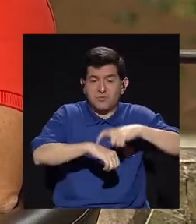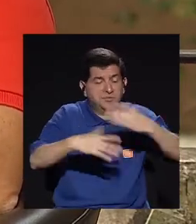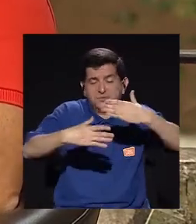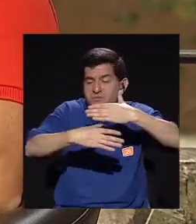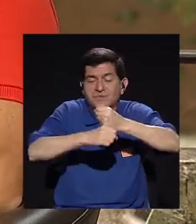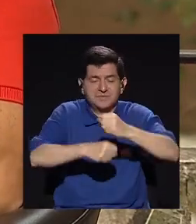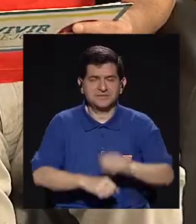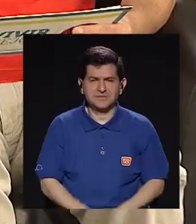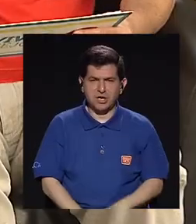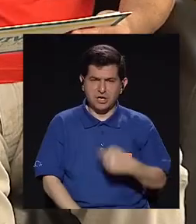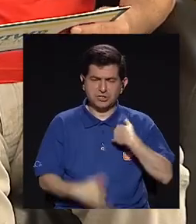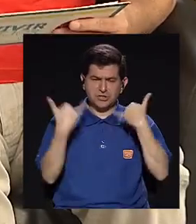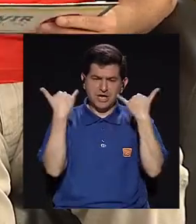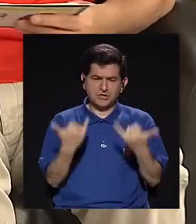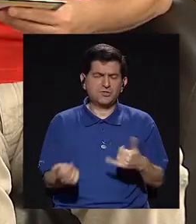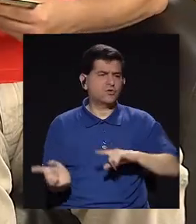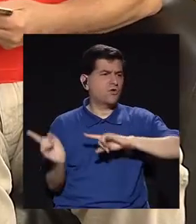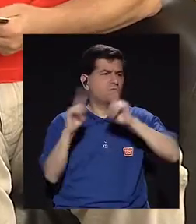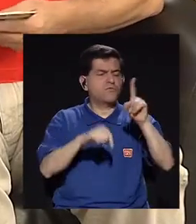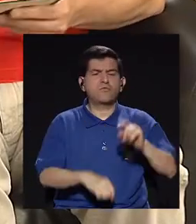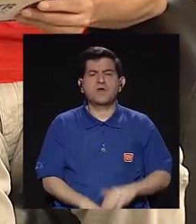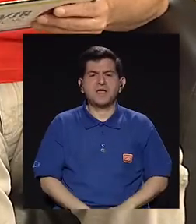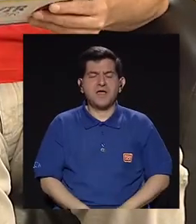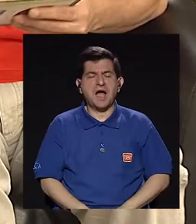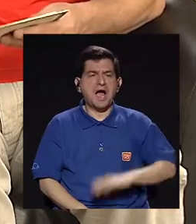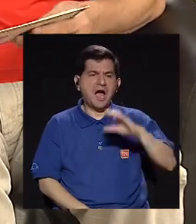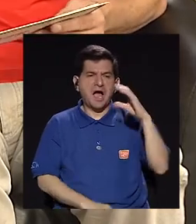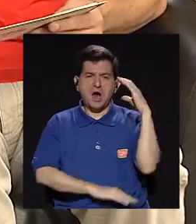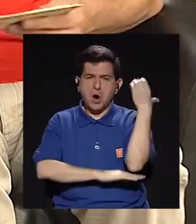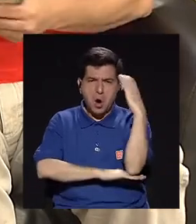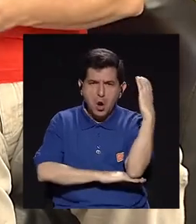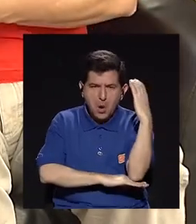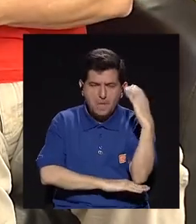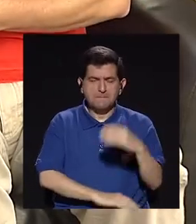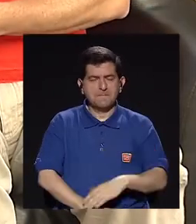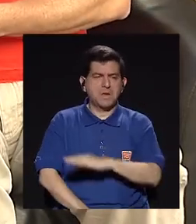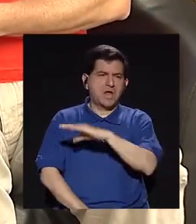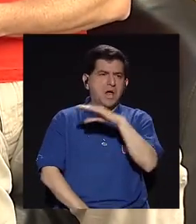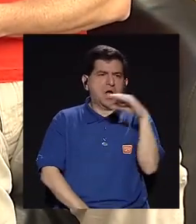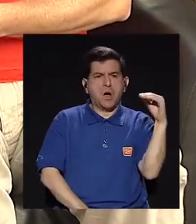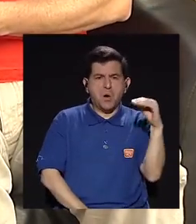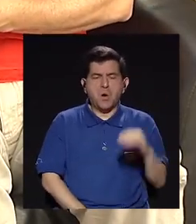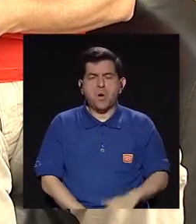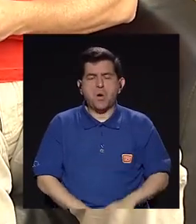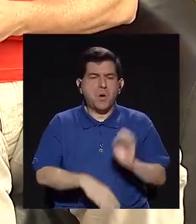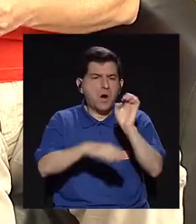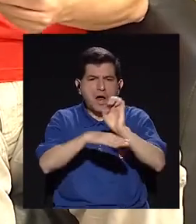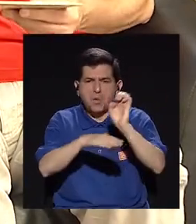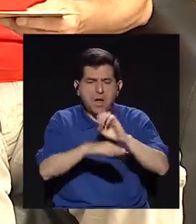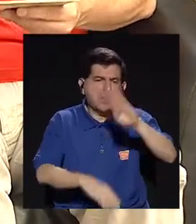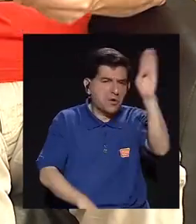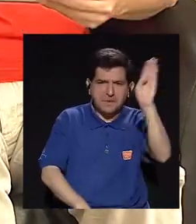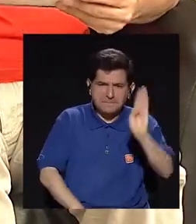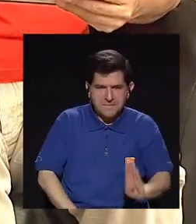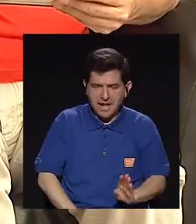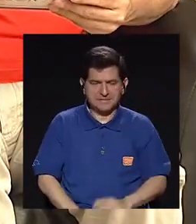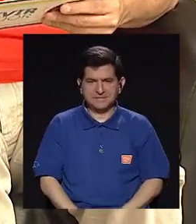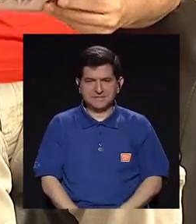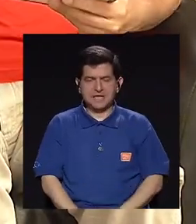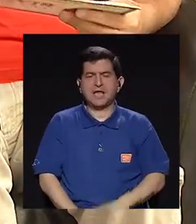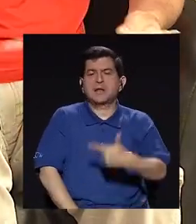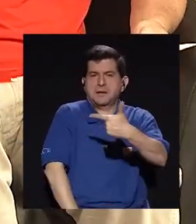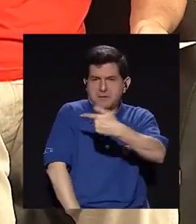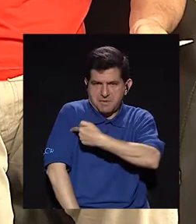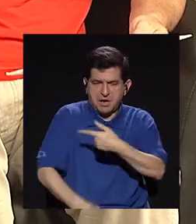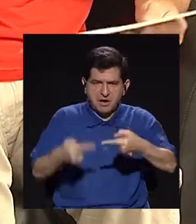hemos hecho, y es si ya yo viajé al sur, por ejemplo, Colombia, o a Brasil, Ecuador,